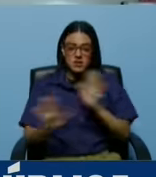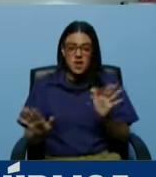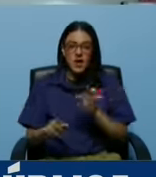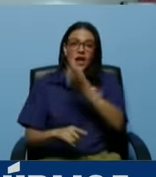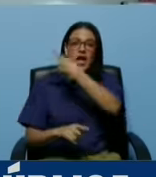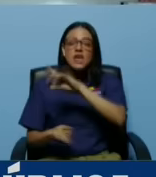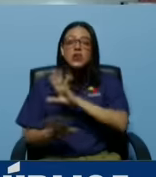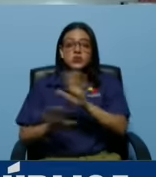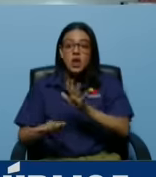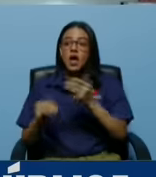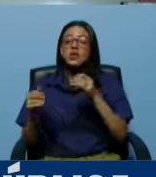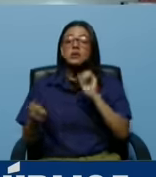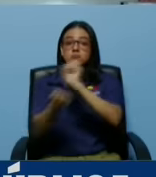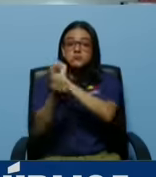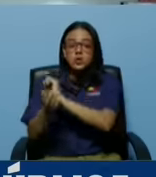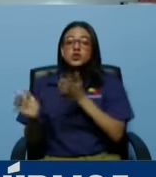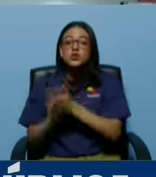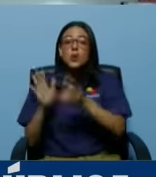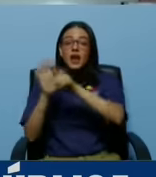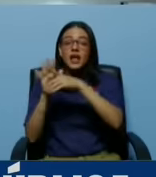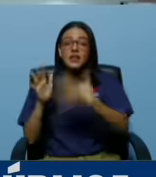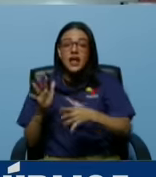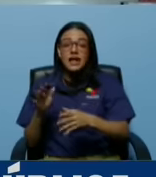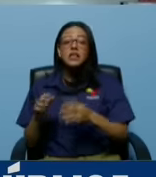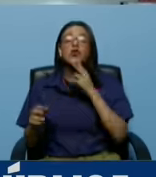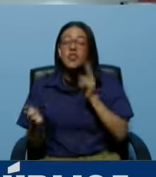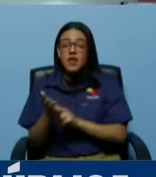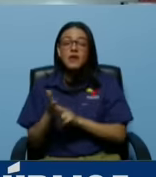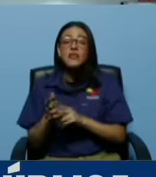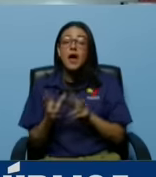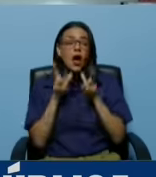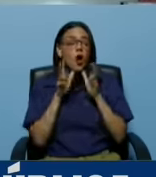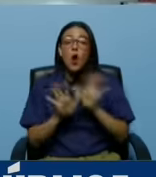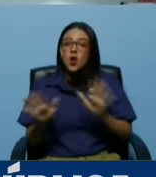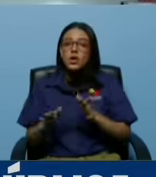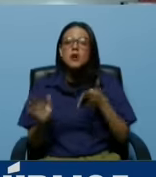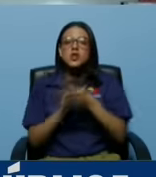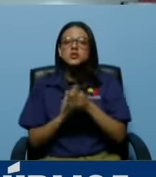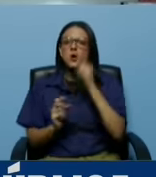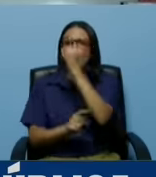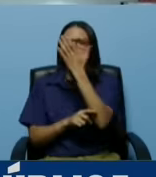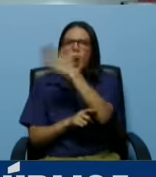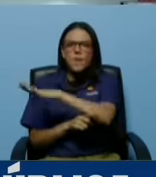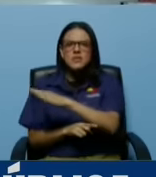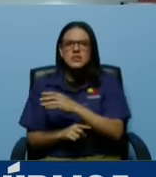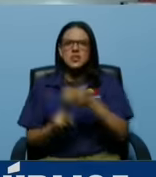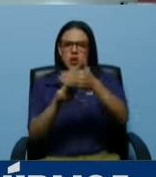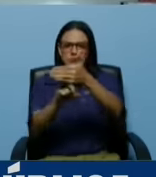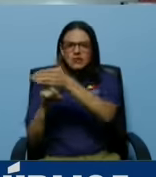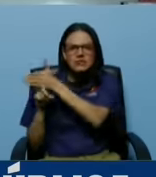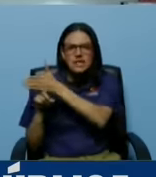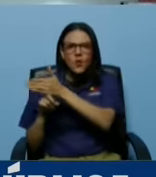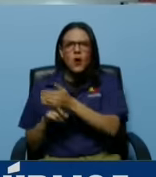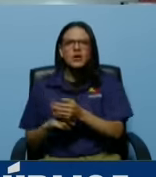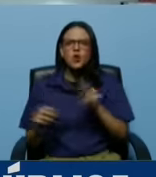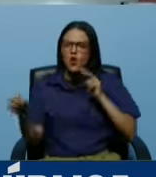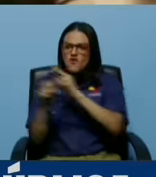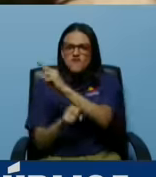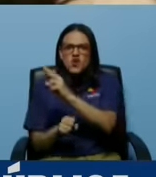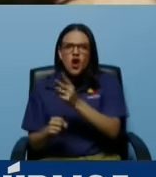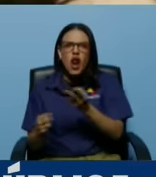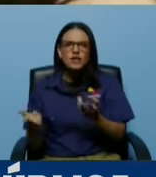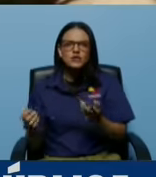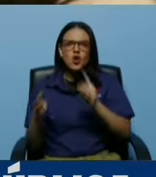obviamente procesados por delitos realmente espantosos, homicidio, secuestro, violaciones. Y